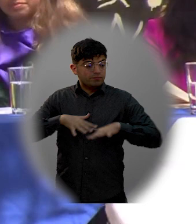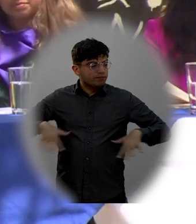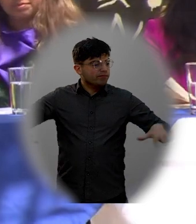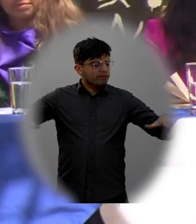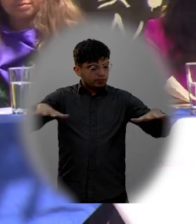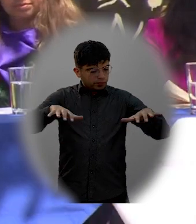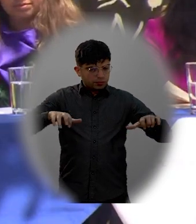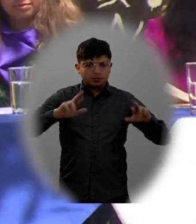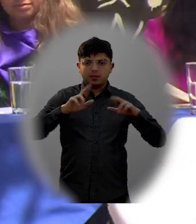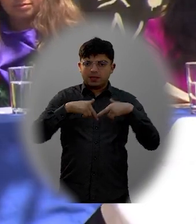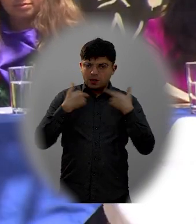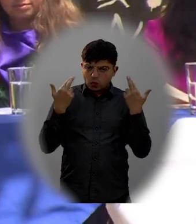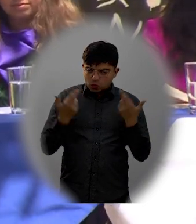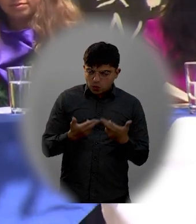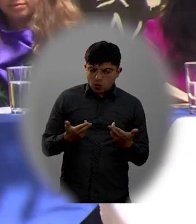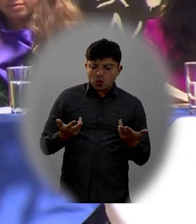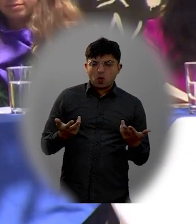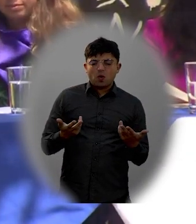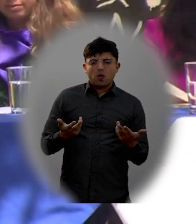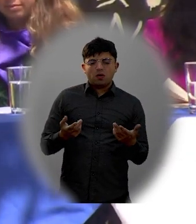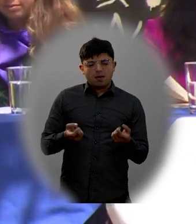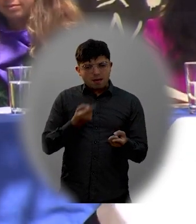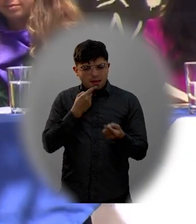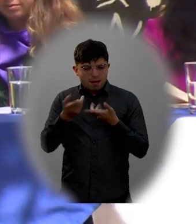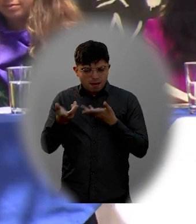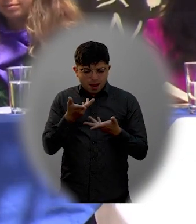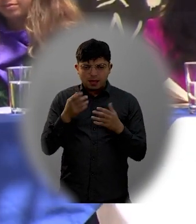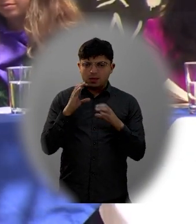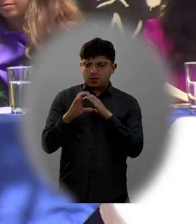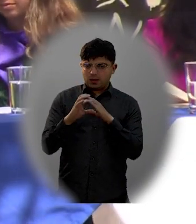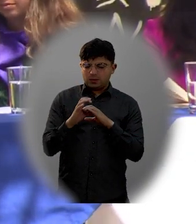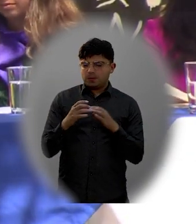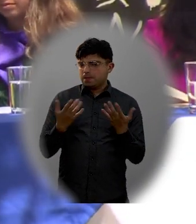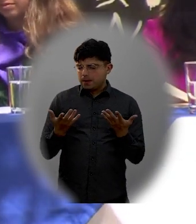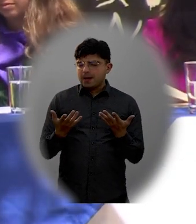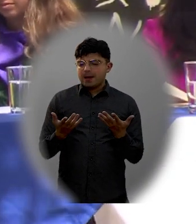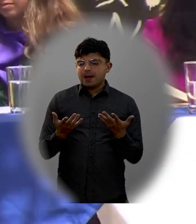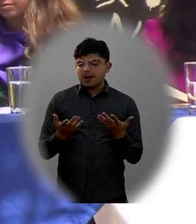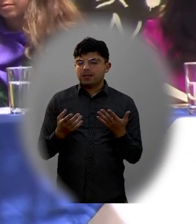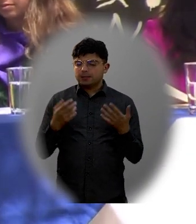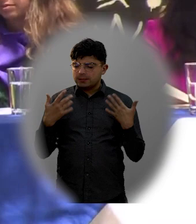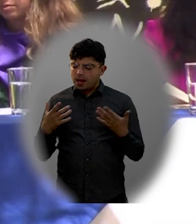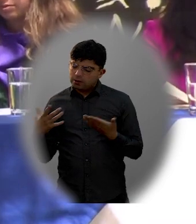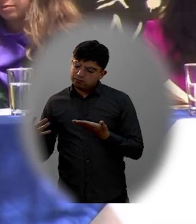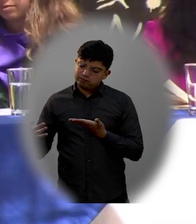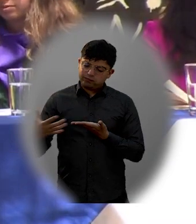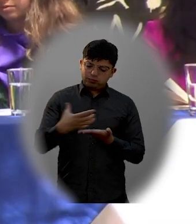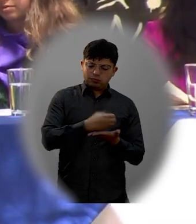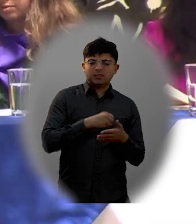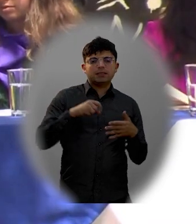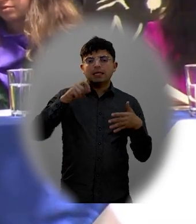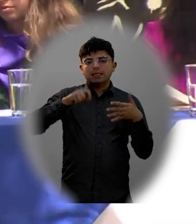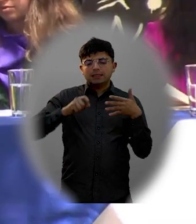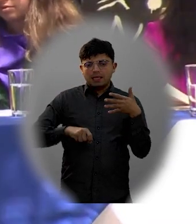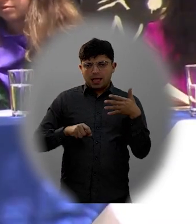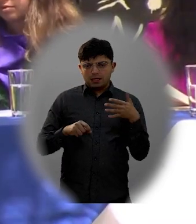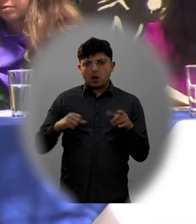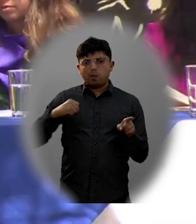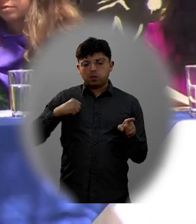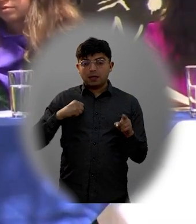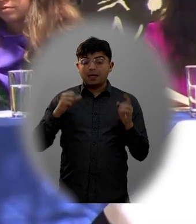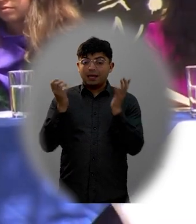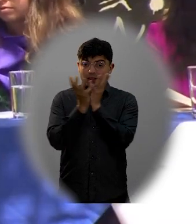asamblearios, de reunión, de charla, de comunicación, para poder recoger no solamente las necesidades que tienen